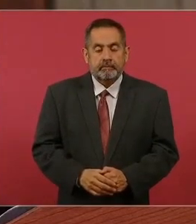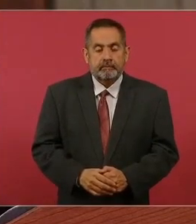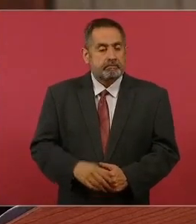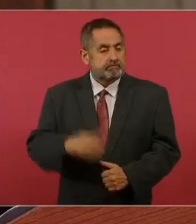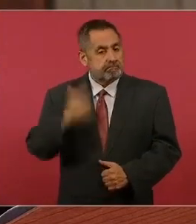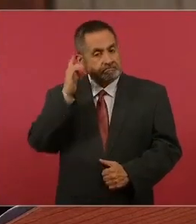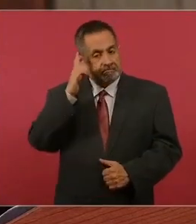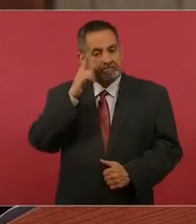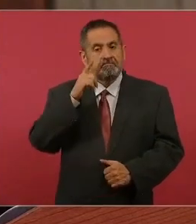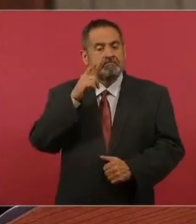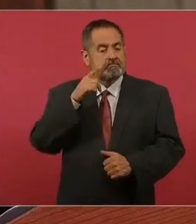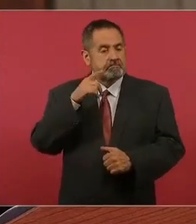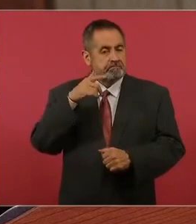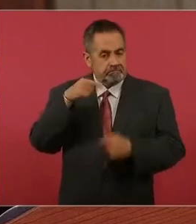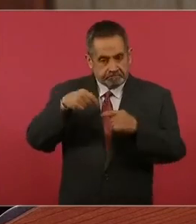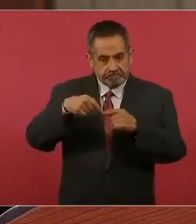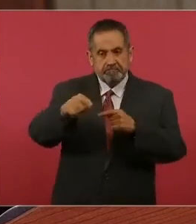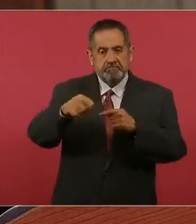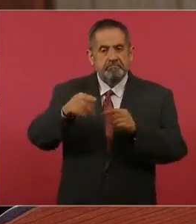esperamos que siga bajando.